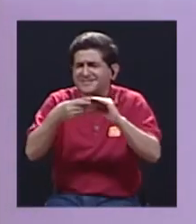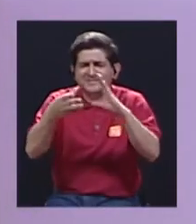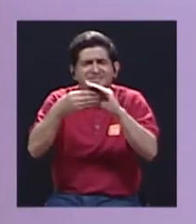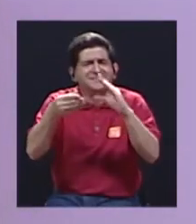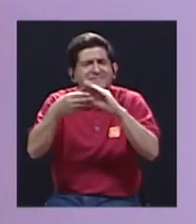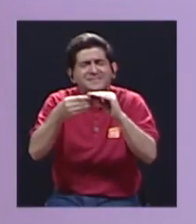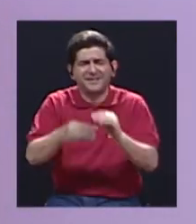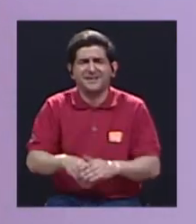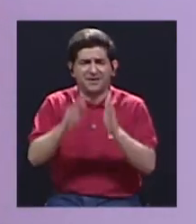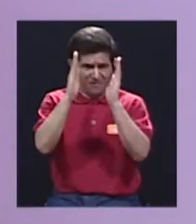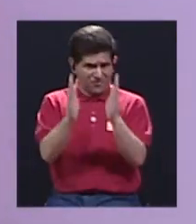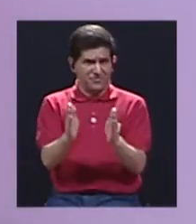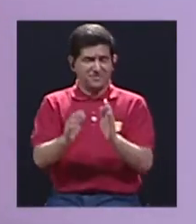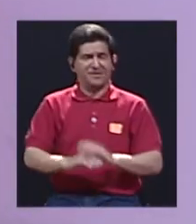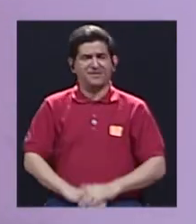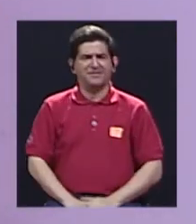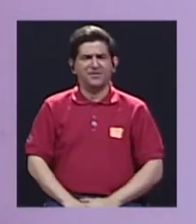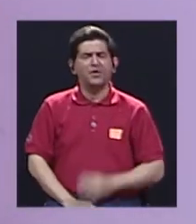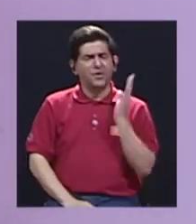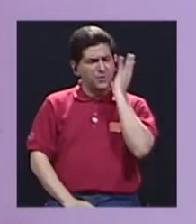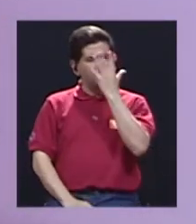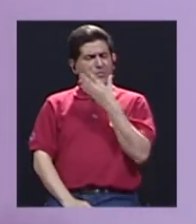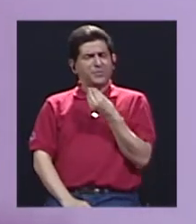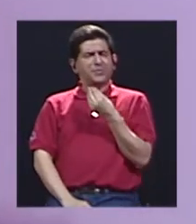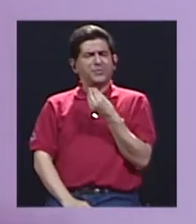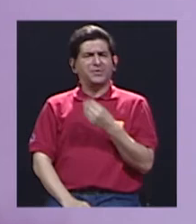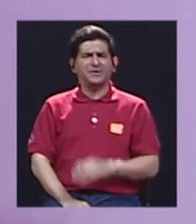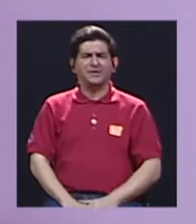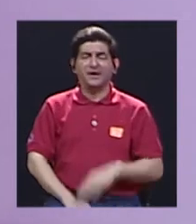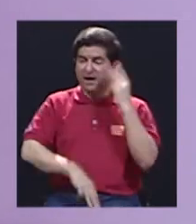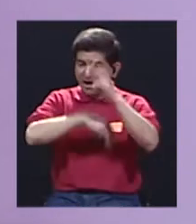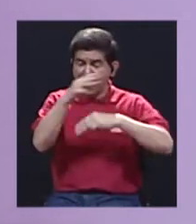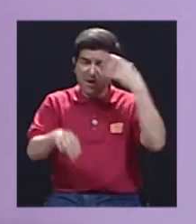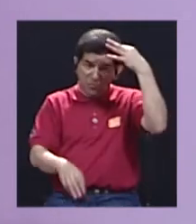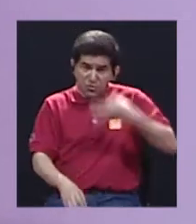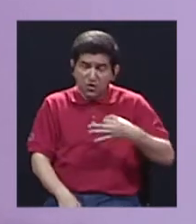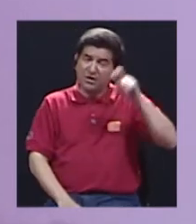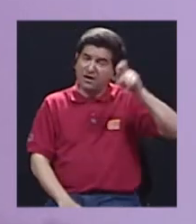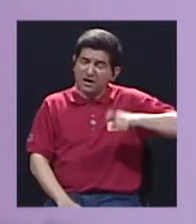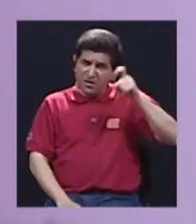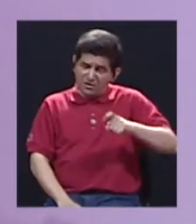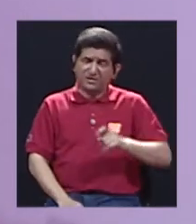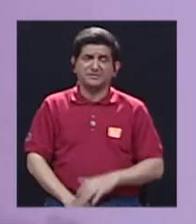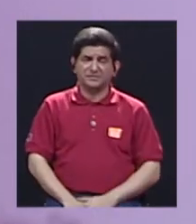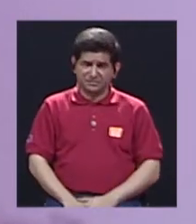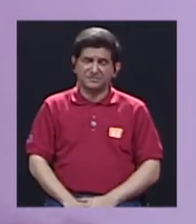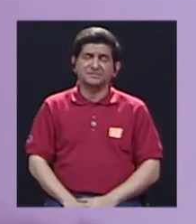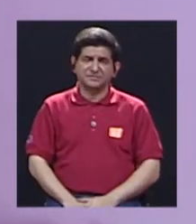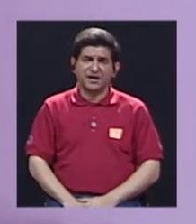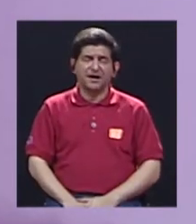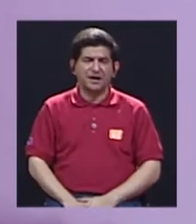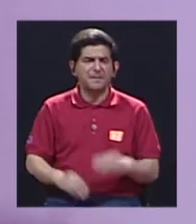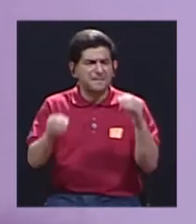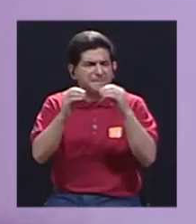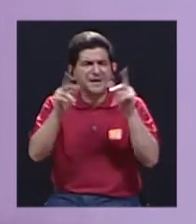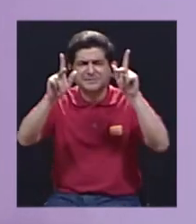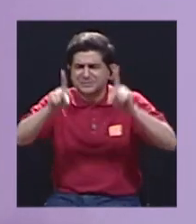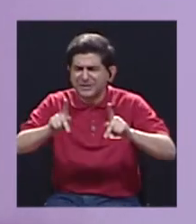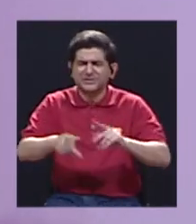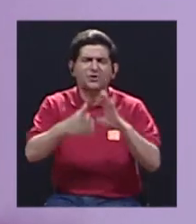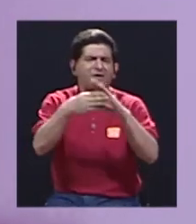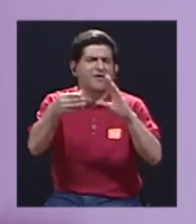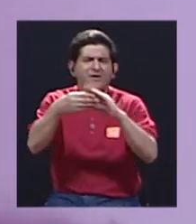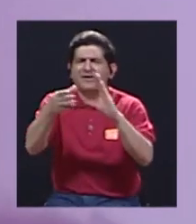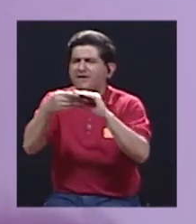cuentos y es muy lindo y el mundo creo que necesita mucho que cada vez haya más gente que